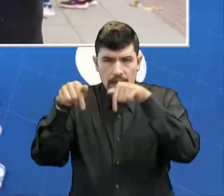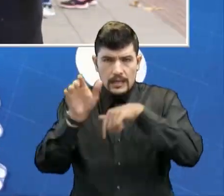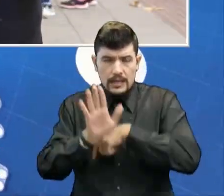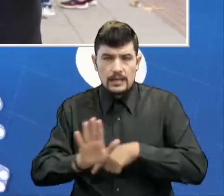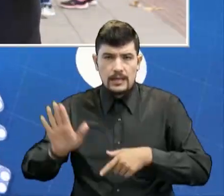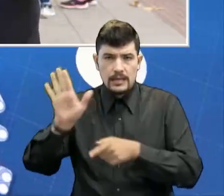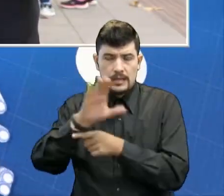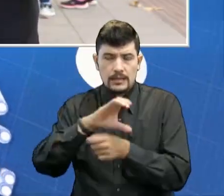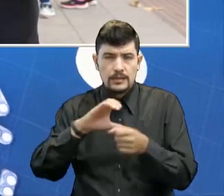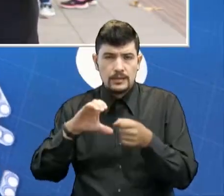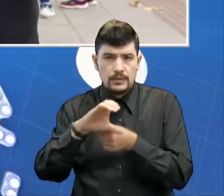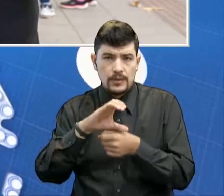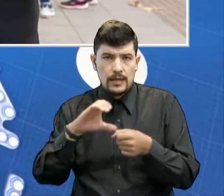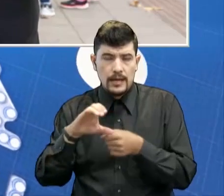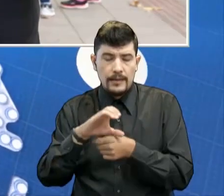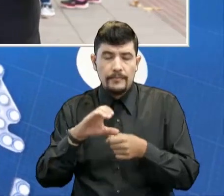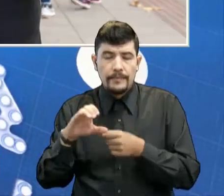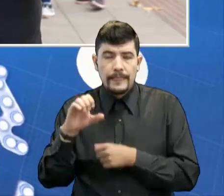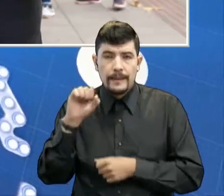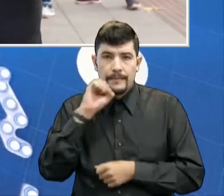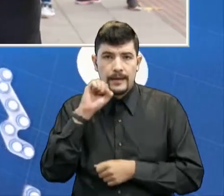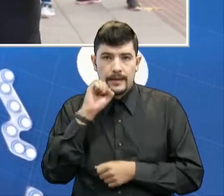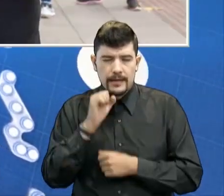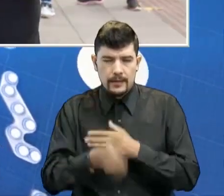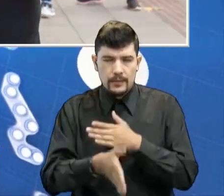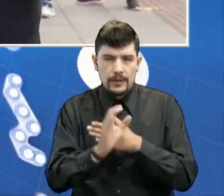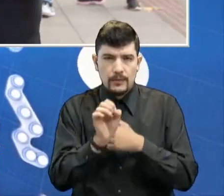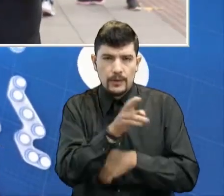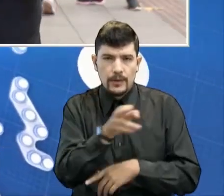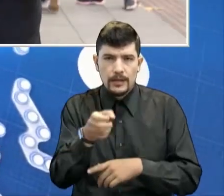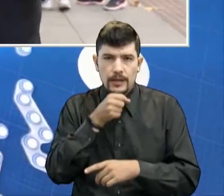en nuestra ciudad. Desde Barranca Bermeja para Oriente Noticias, Ángela Jaimes, estamos informando.